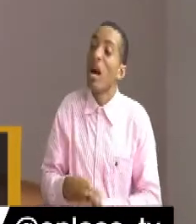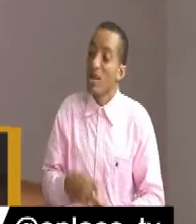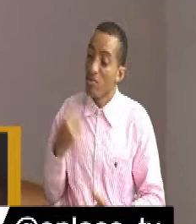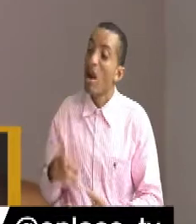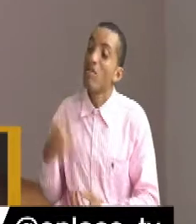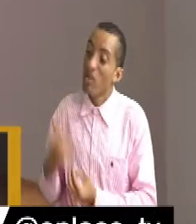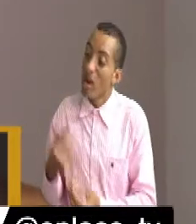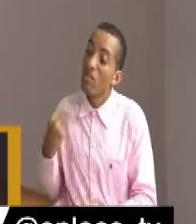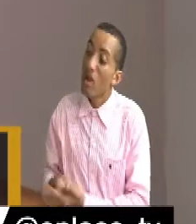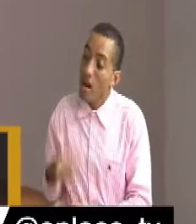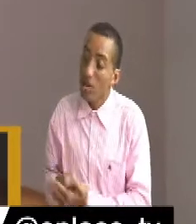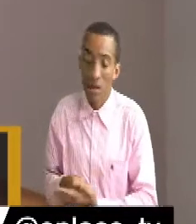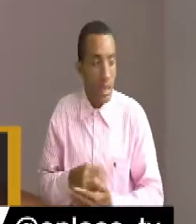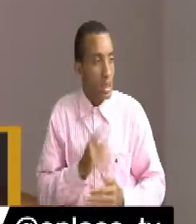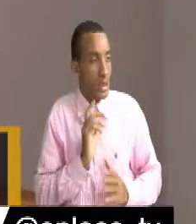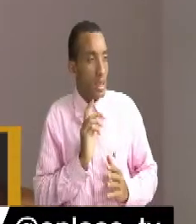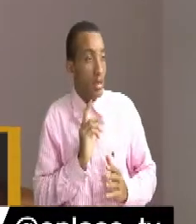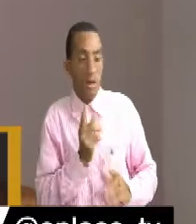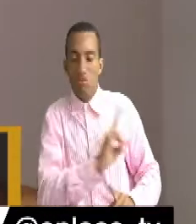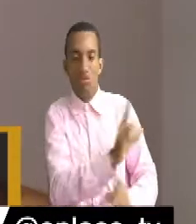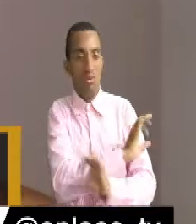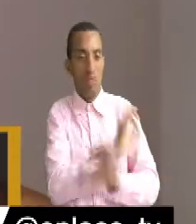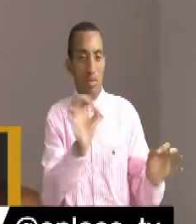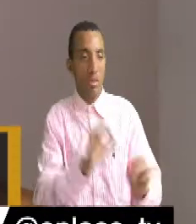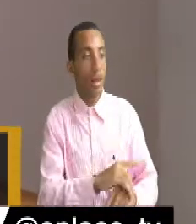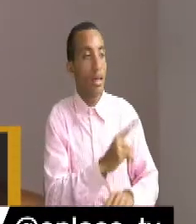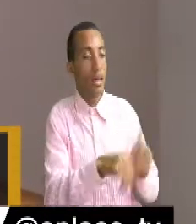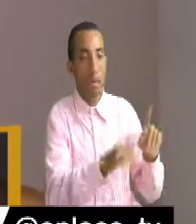bandidos, tenemos señalamiento,